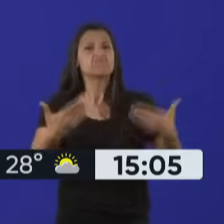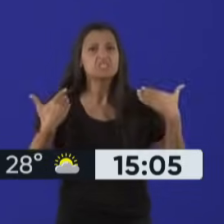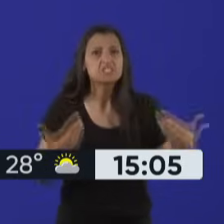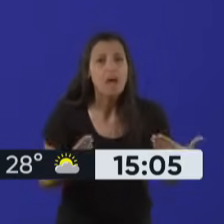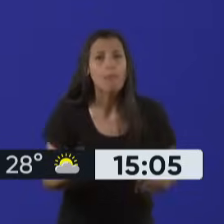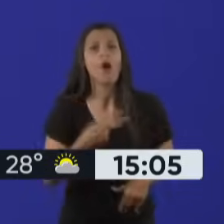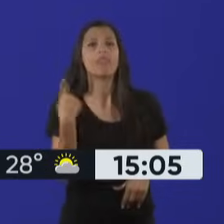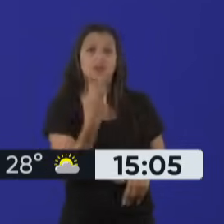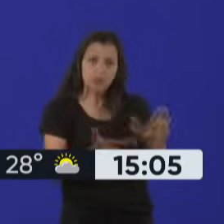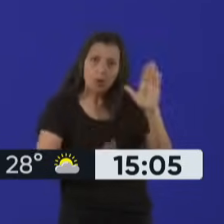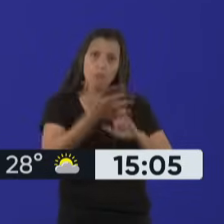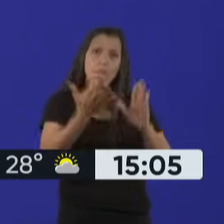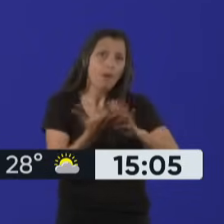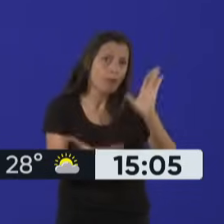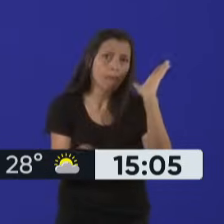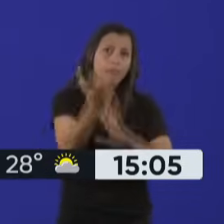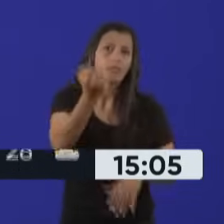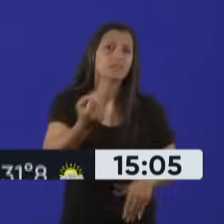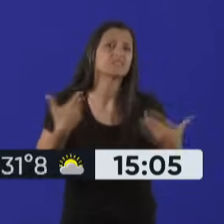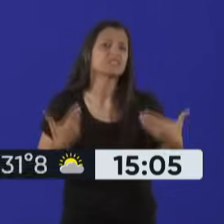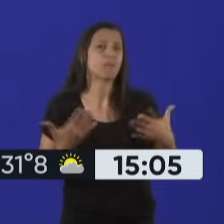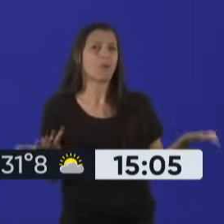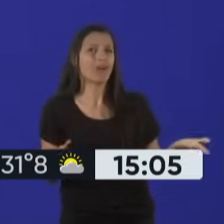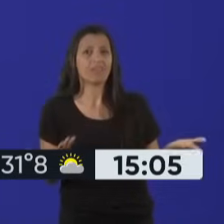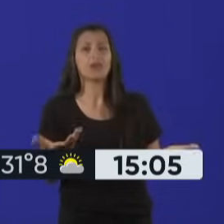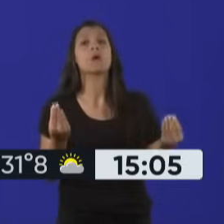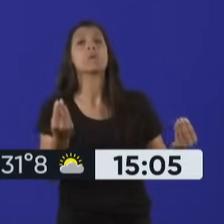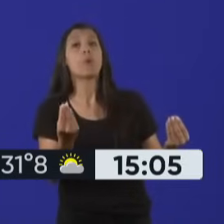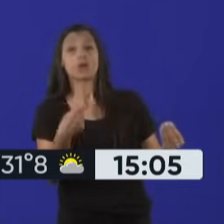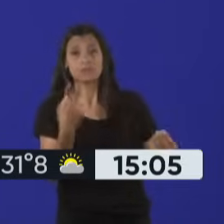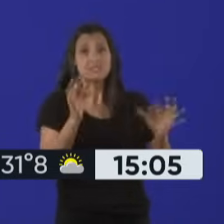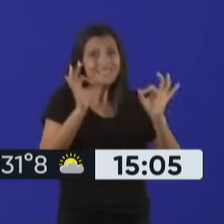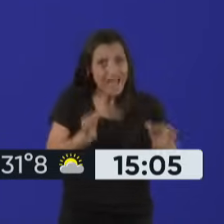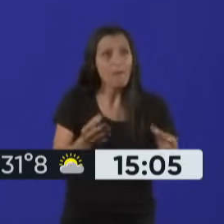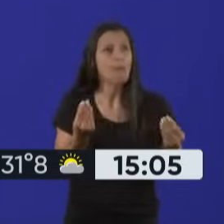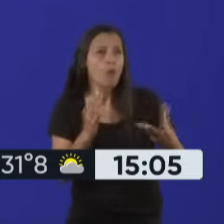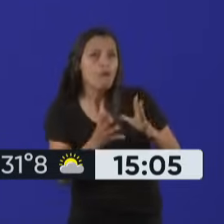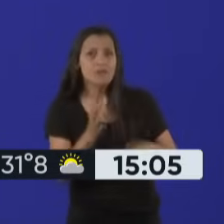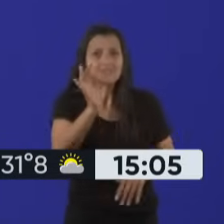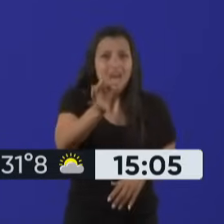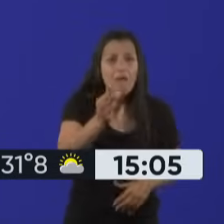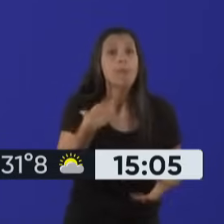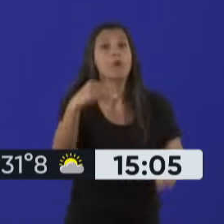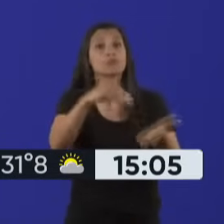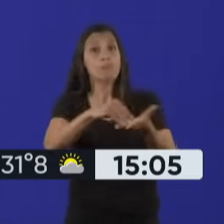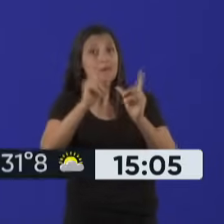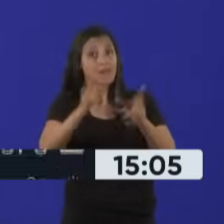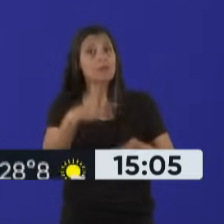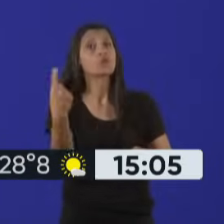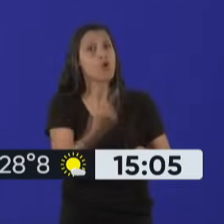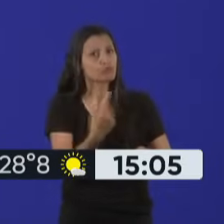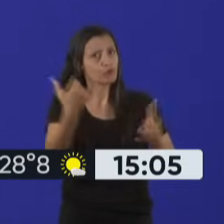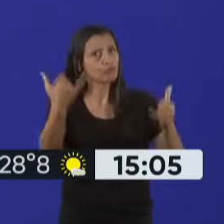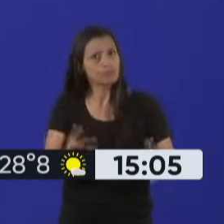y lo vamos a hacer porque no solo sabemos cómo hacerlo, sino que además, sobre todas las cosas, tenemos